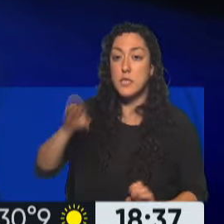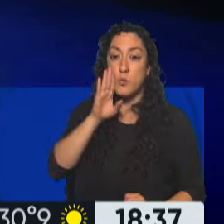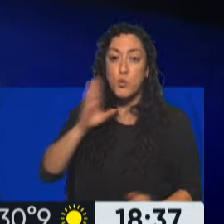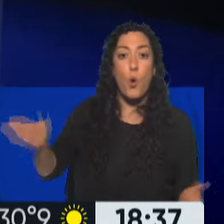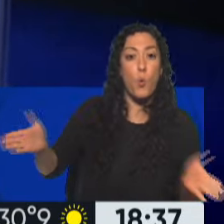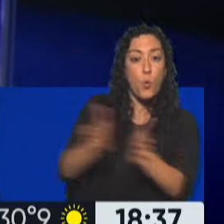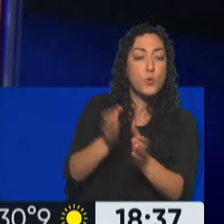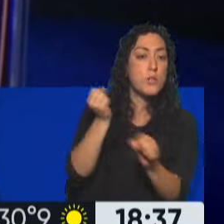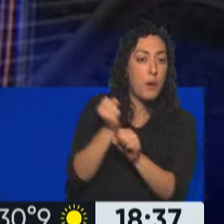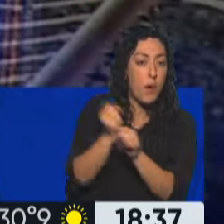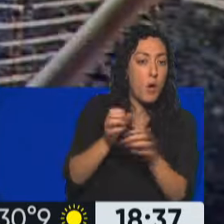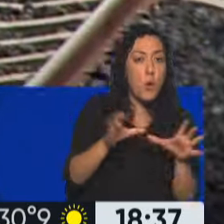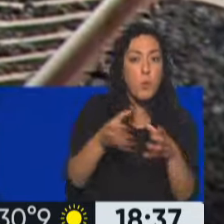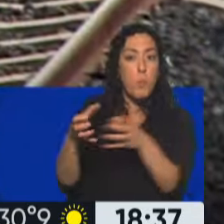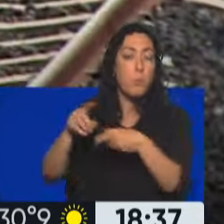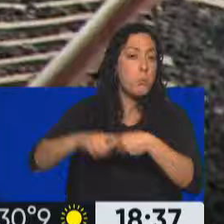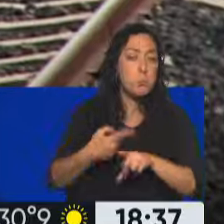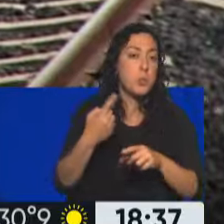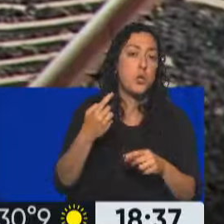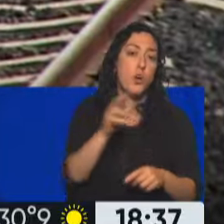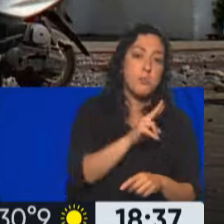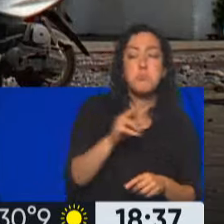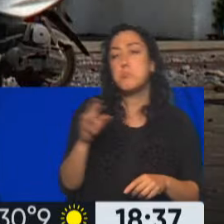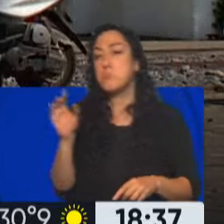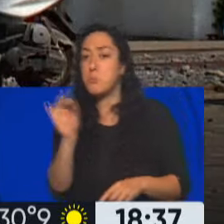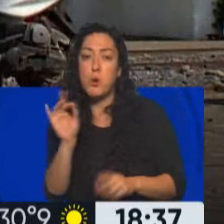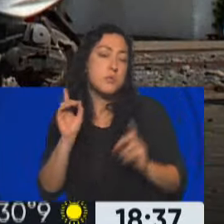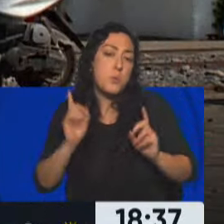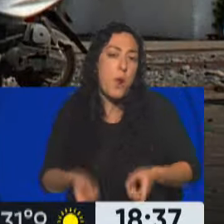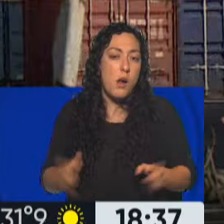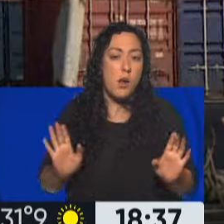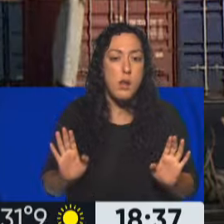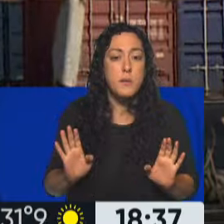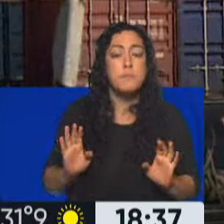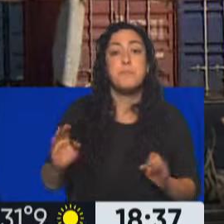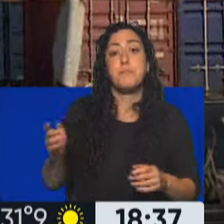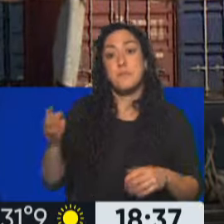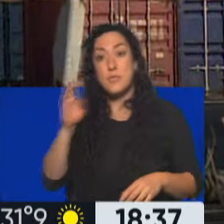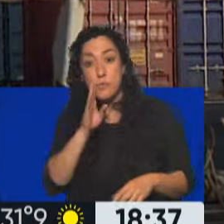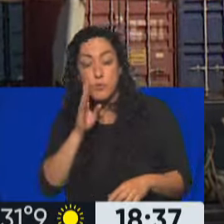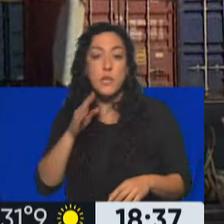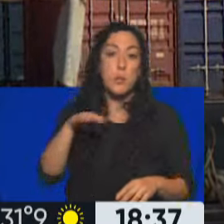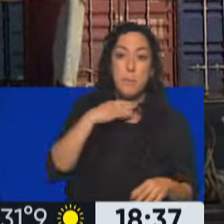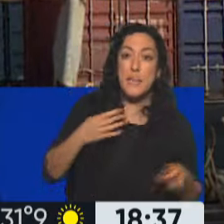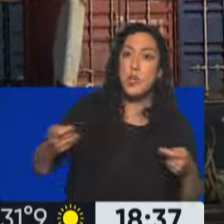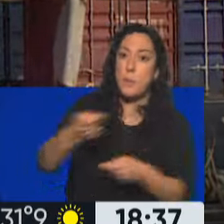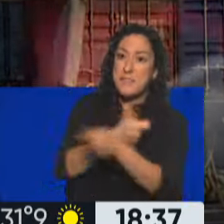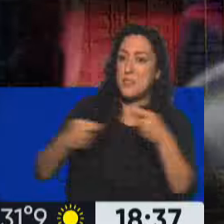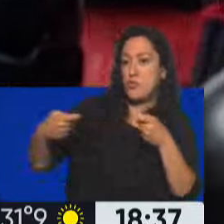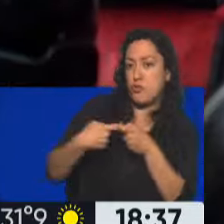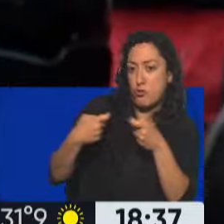sea demócrata o republicano. México es el primer socio comercial de Estados Unidos y se necesitan